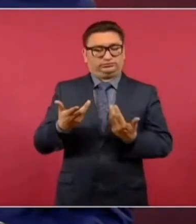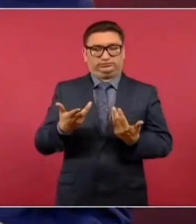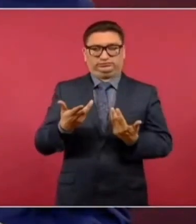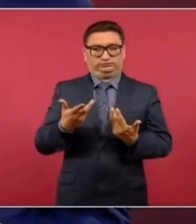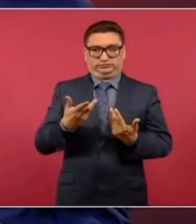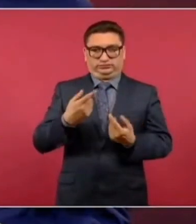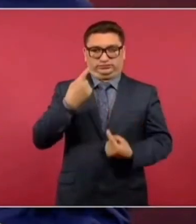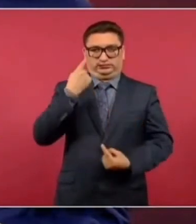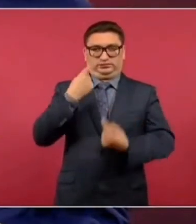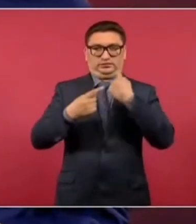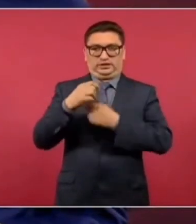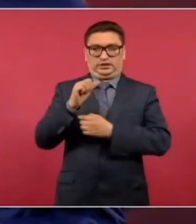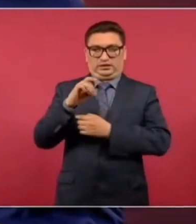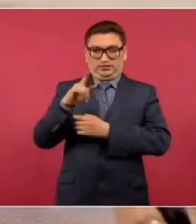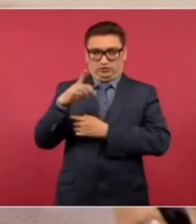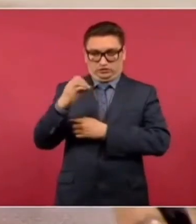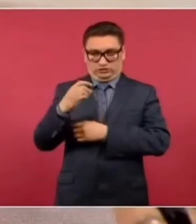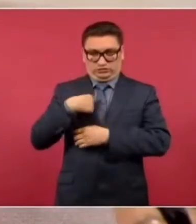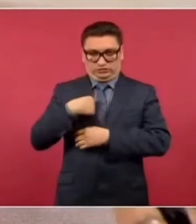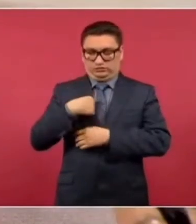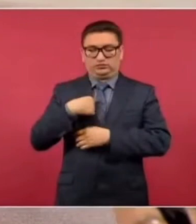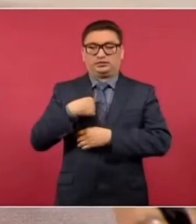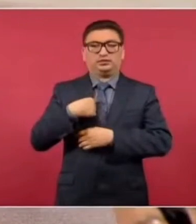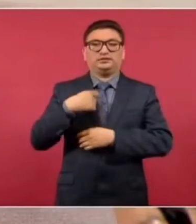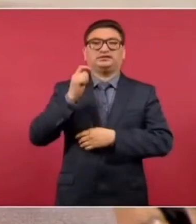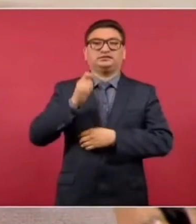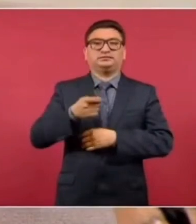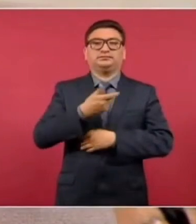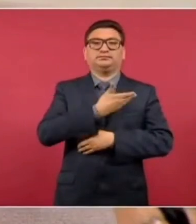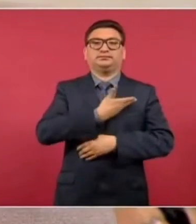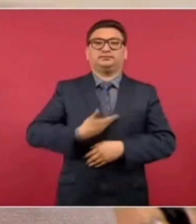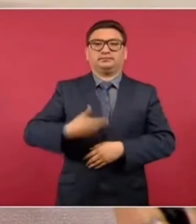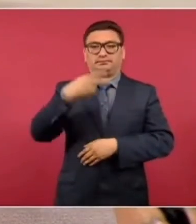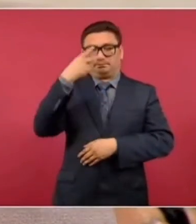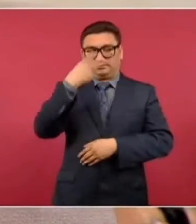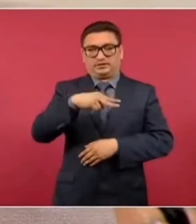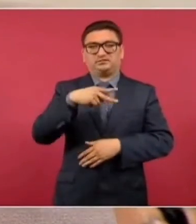a Andrés Manuel, sino al presidente de México.